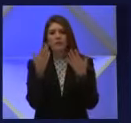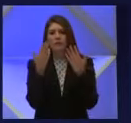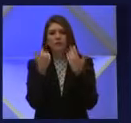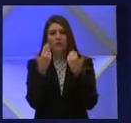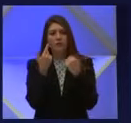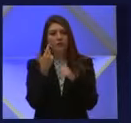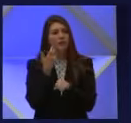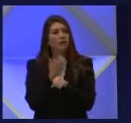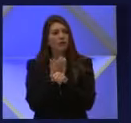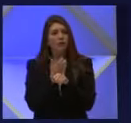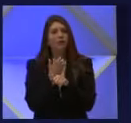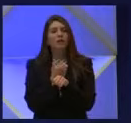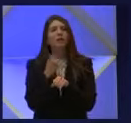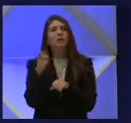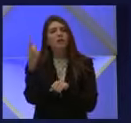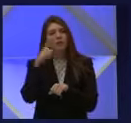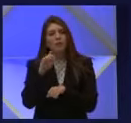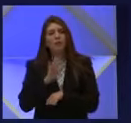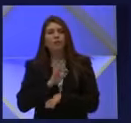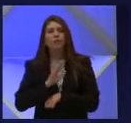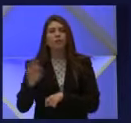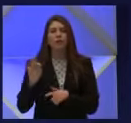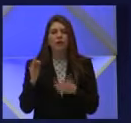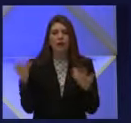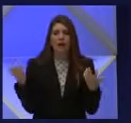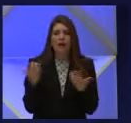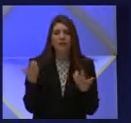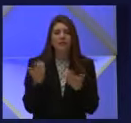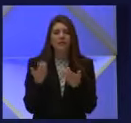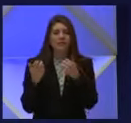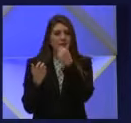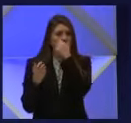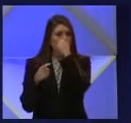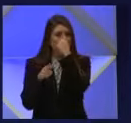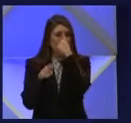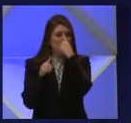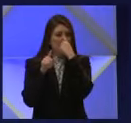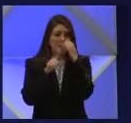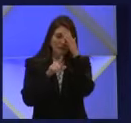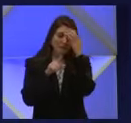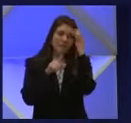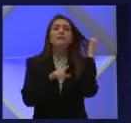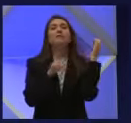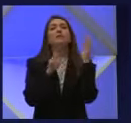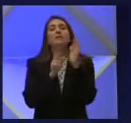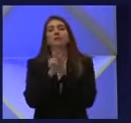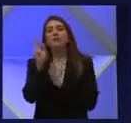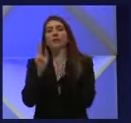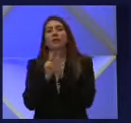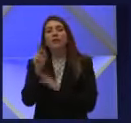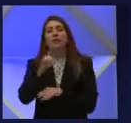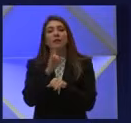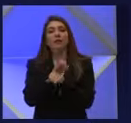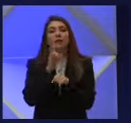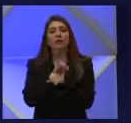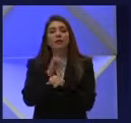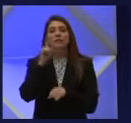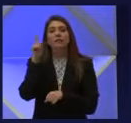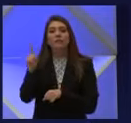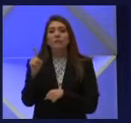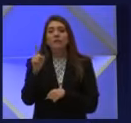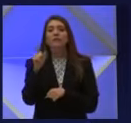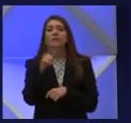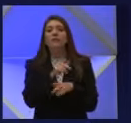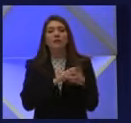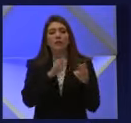la capacidad suficiente para seguir enviando satélites artificiales al espacio y